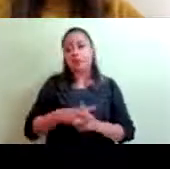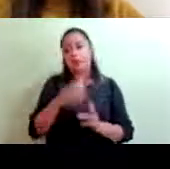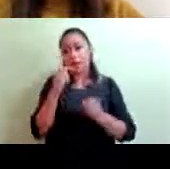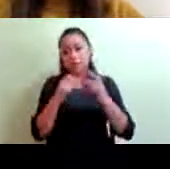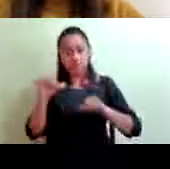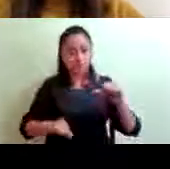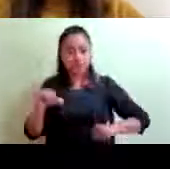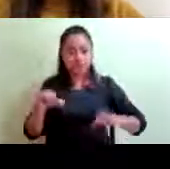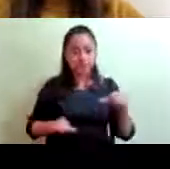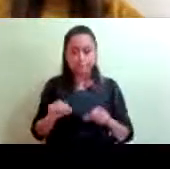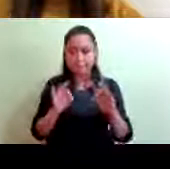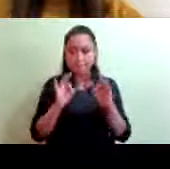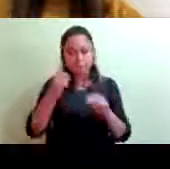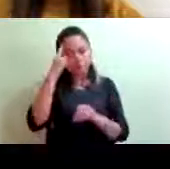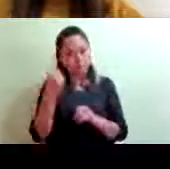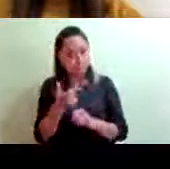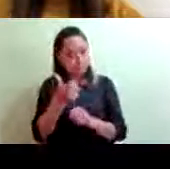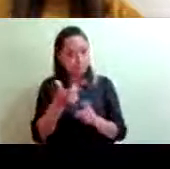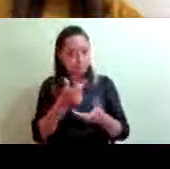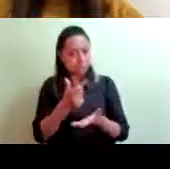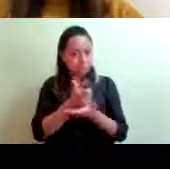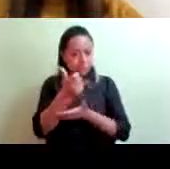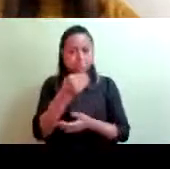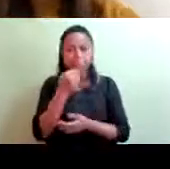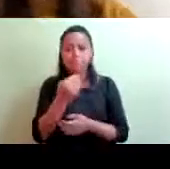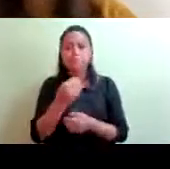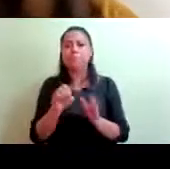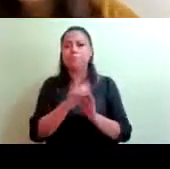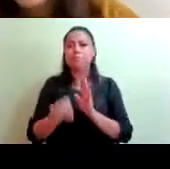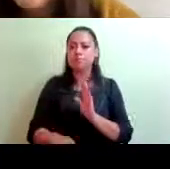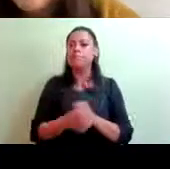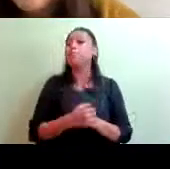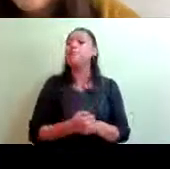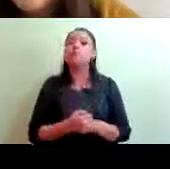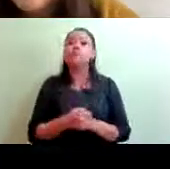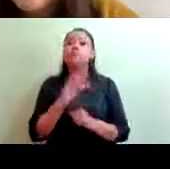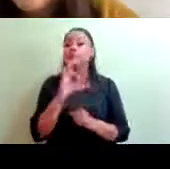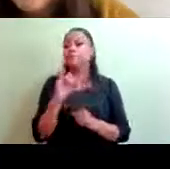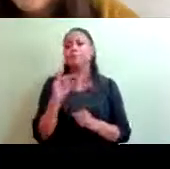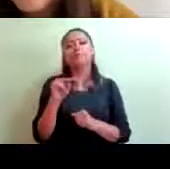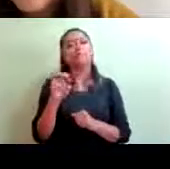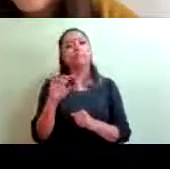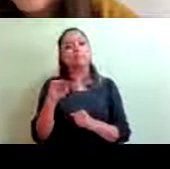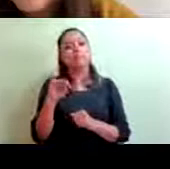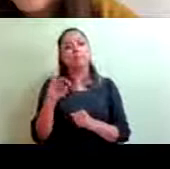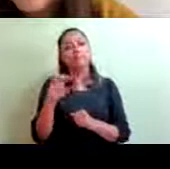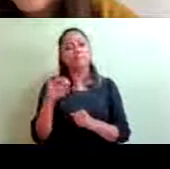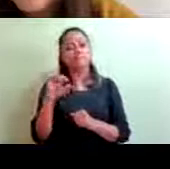para financiamiento, como pueden ser, este financiamiento generalmente lo